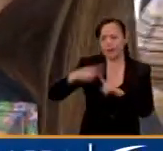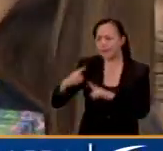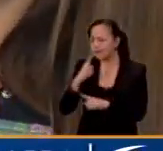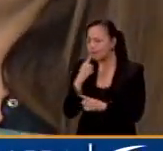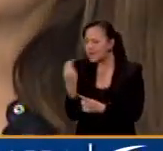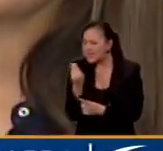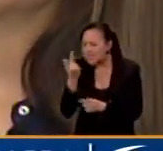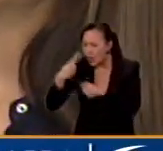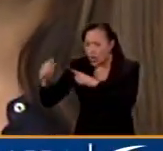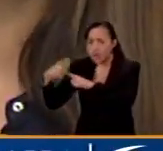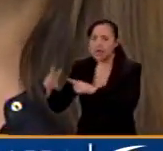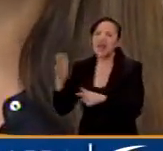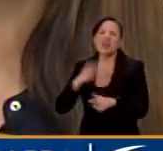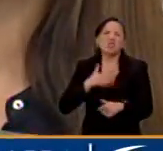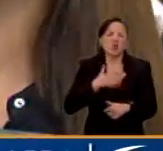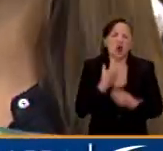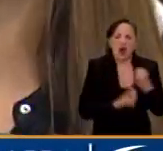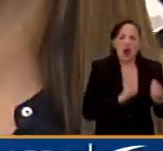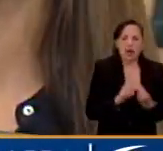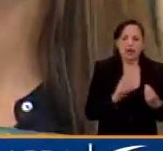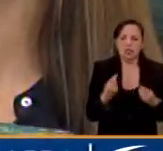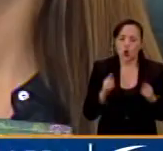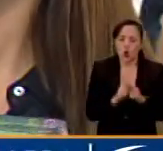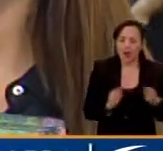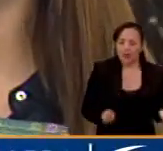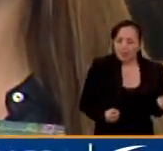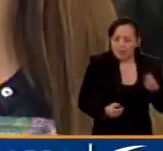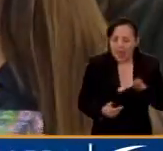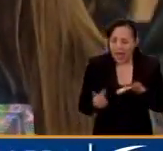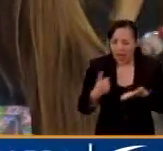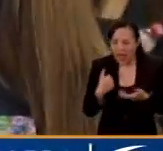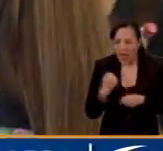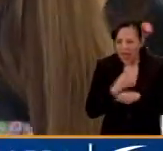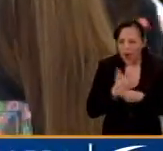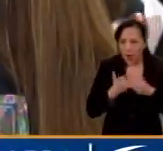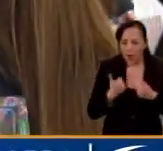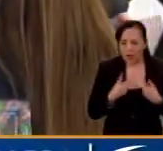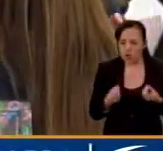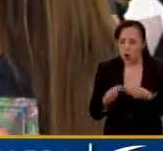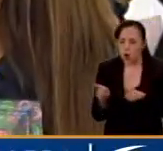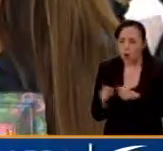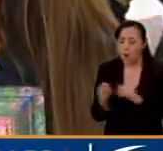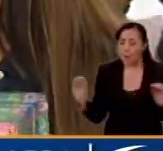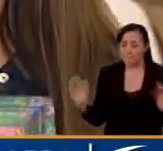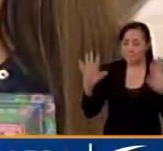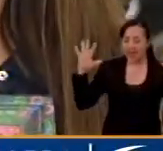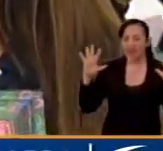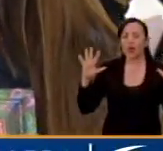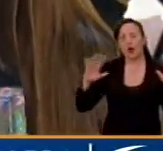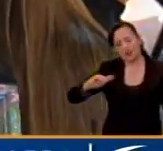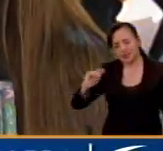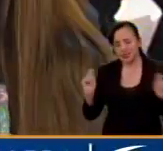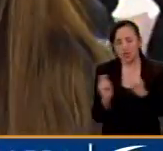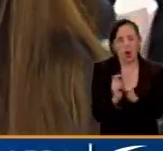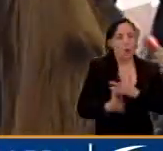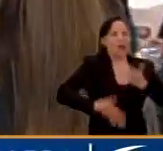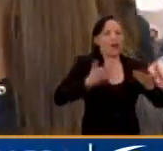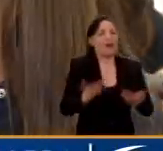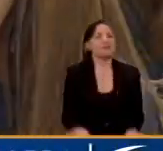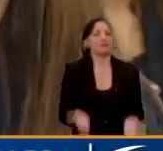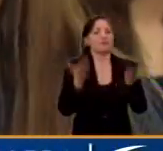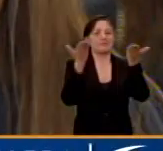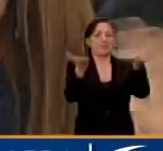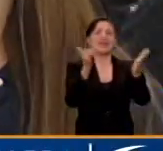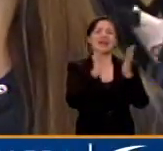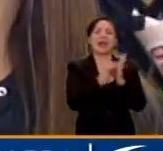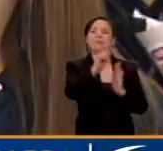mi trabajo era ponerles el toque mágico, hacerlas Encanto y ponerlas a disposición de un público que habla